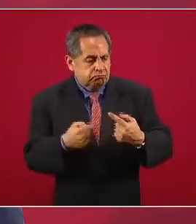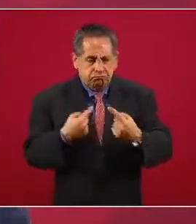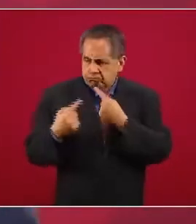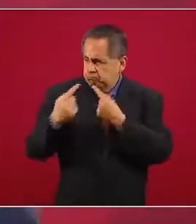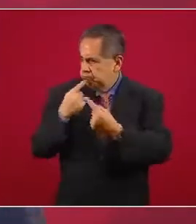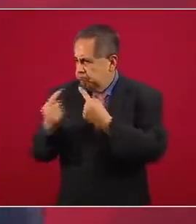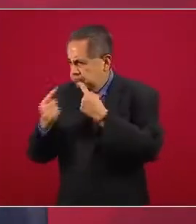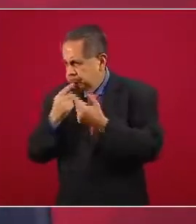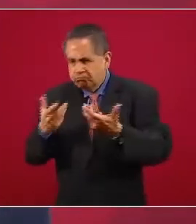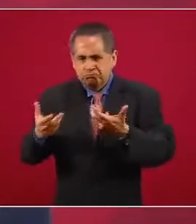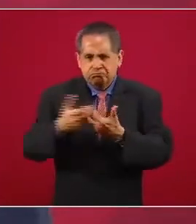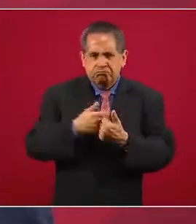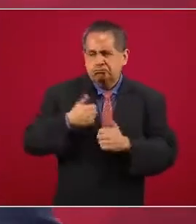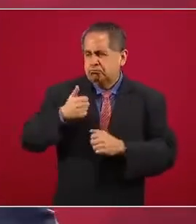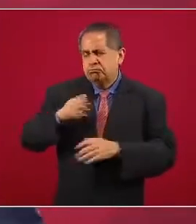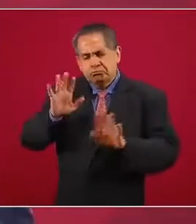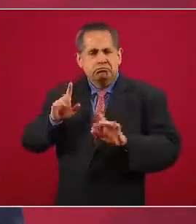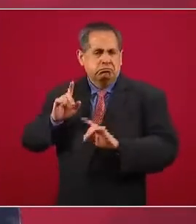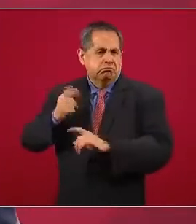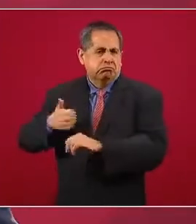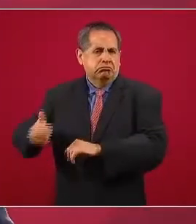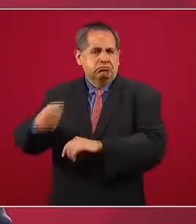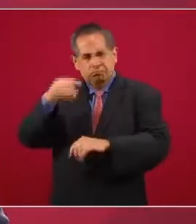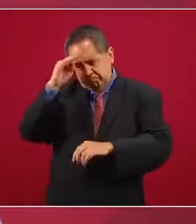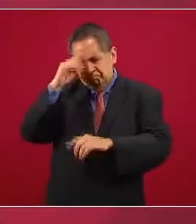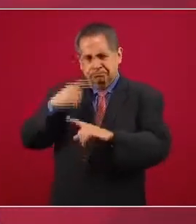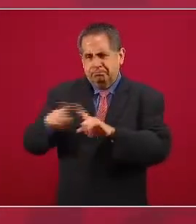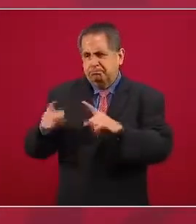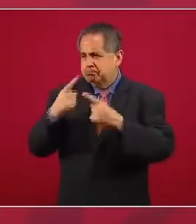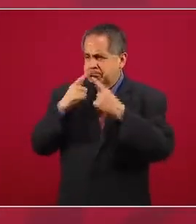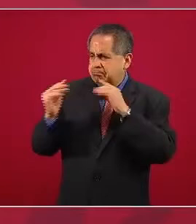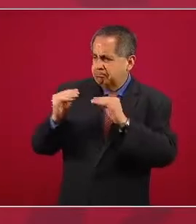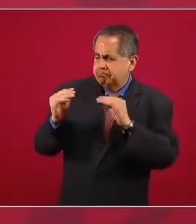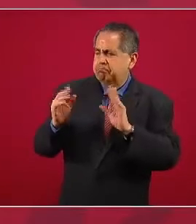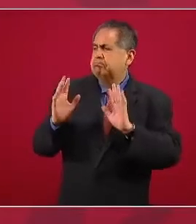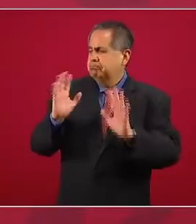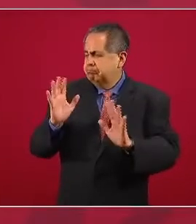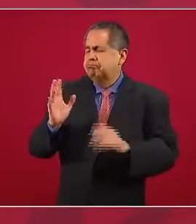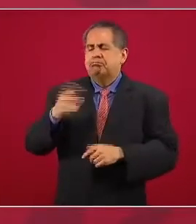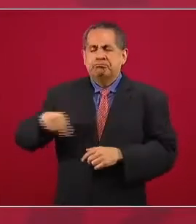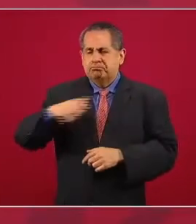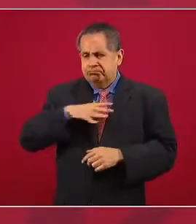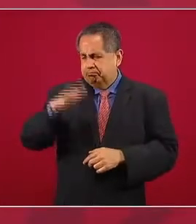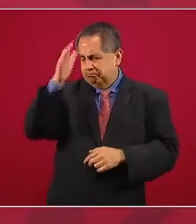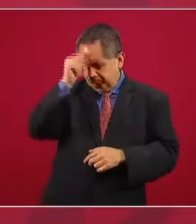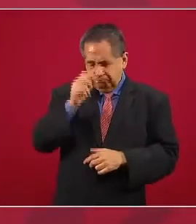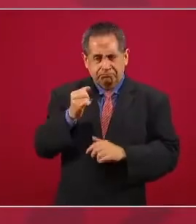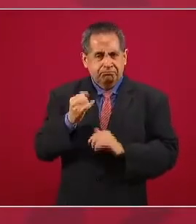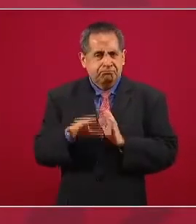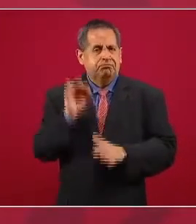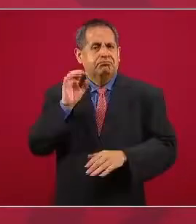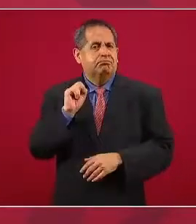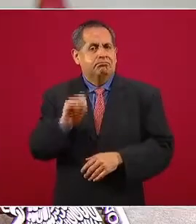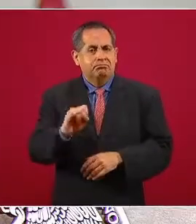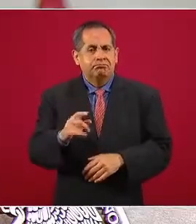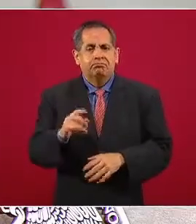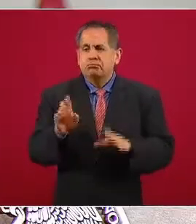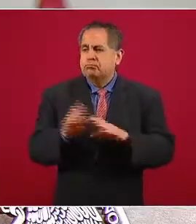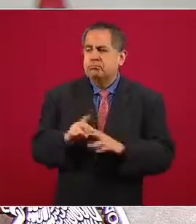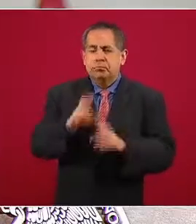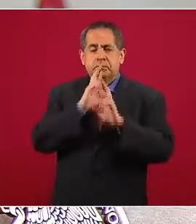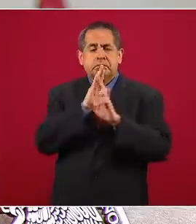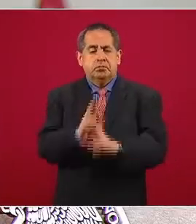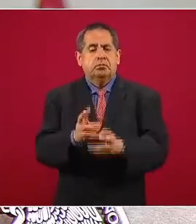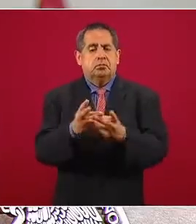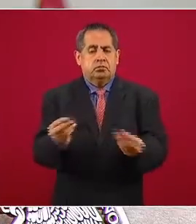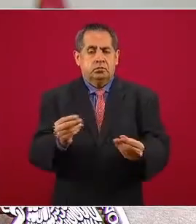conjunto, con nuestras propias diferencias y discusiones, encontrar lo más importante, que es una